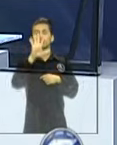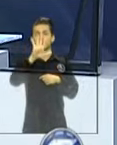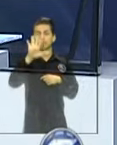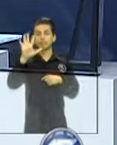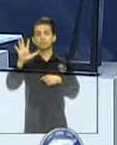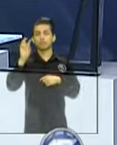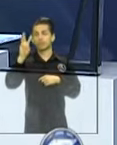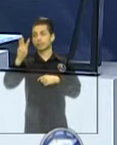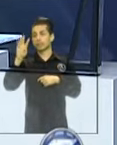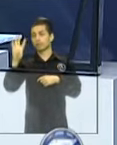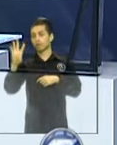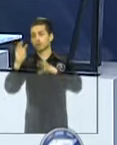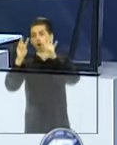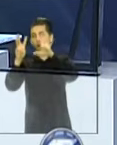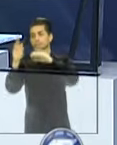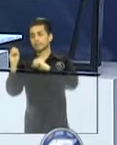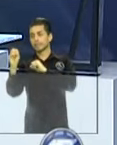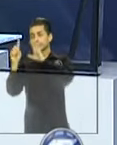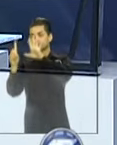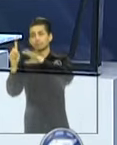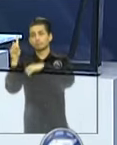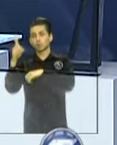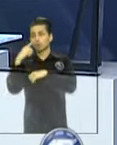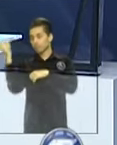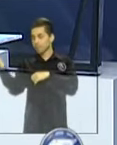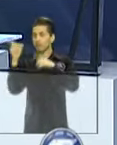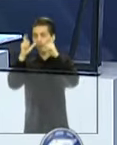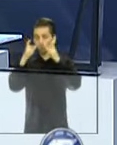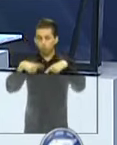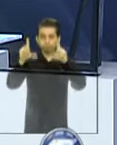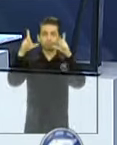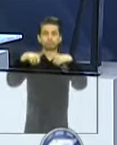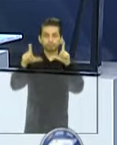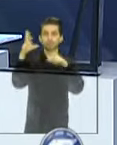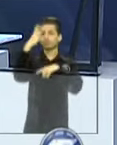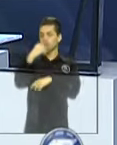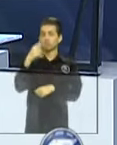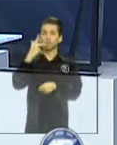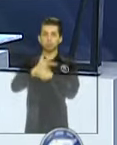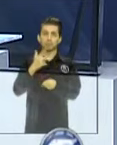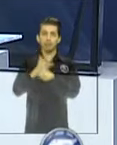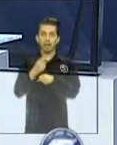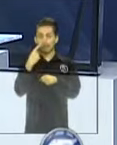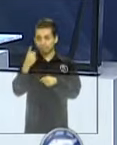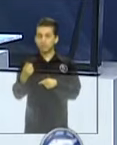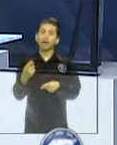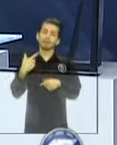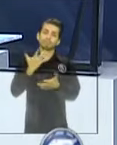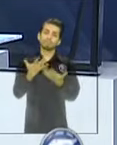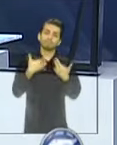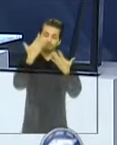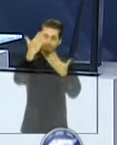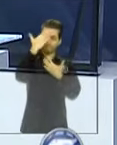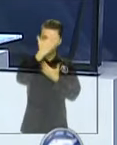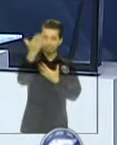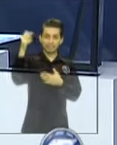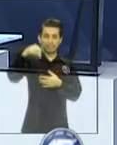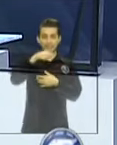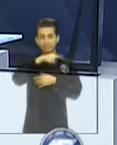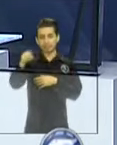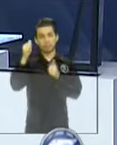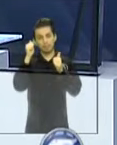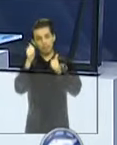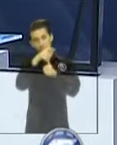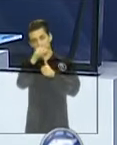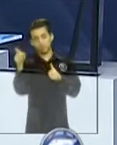55 34 80 61, fotografías de mi bella Guatemala que pues nos permiten desearles a ustedes lo mejor para esta semana que inicia.